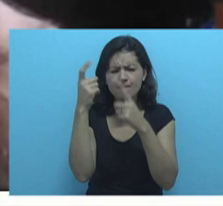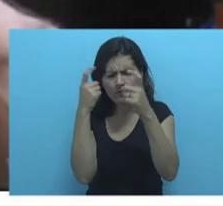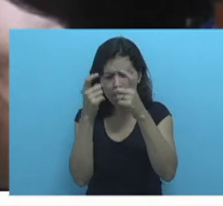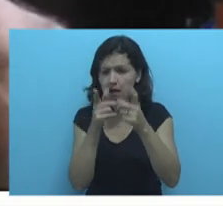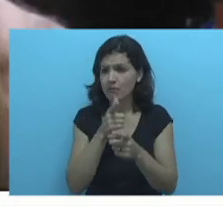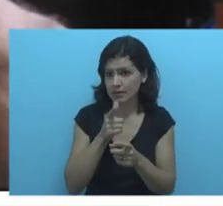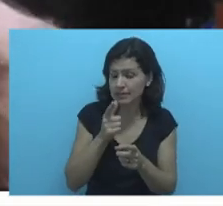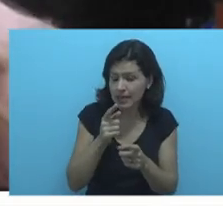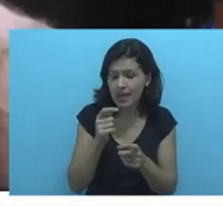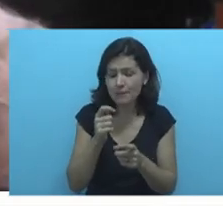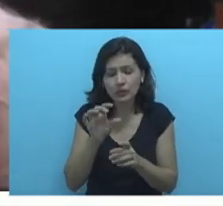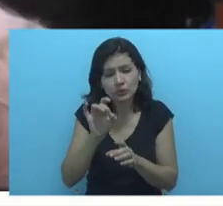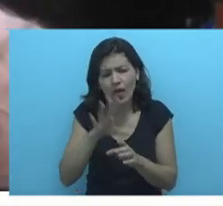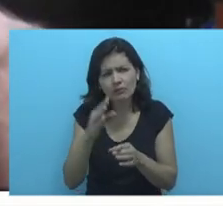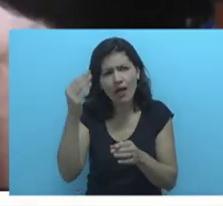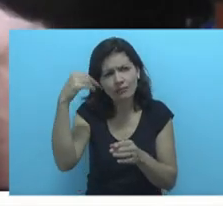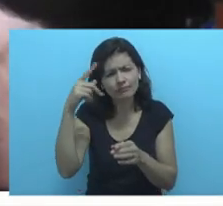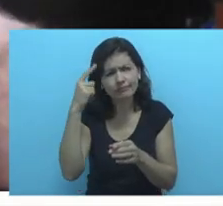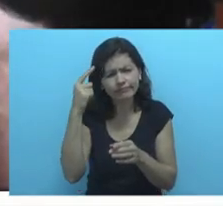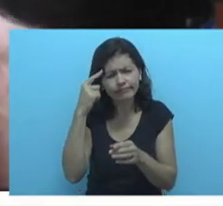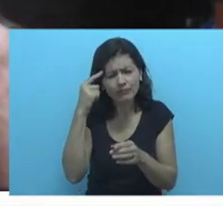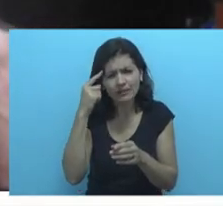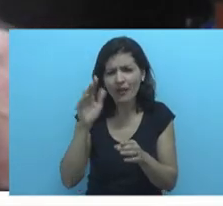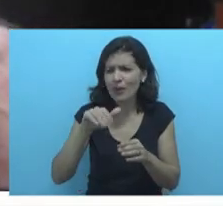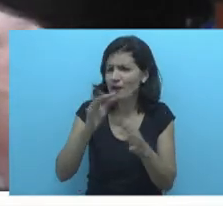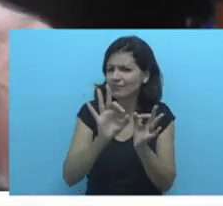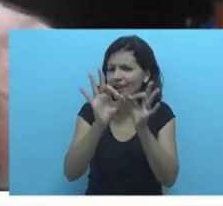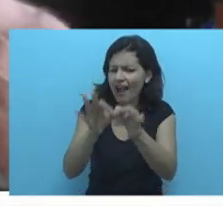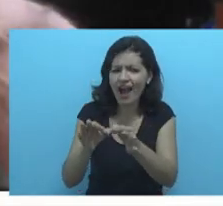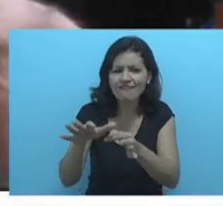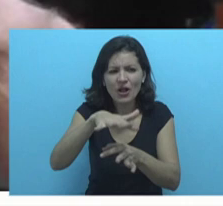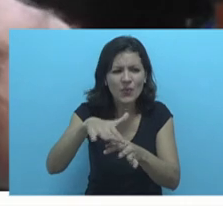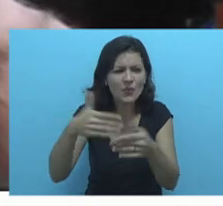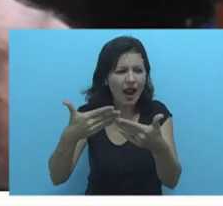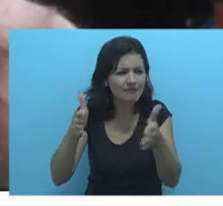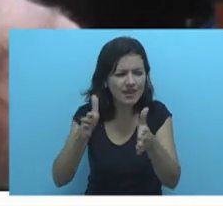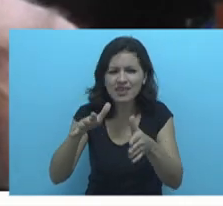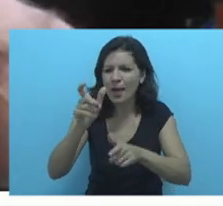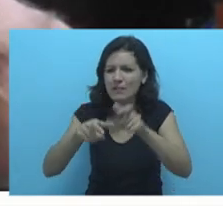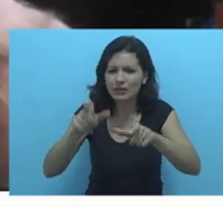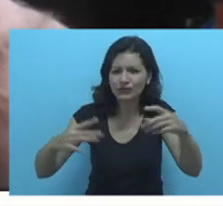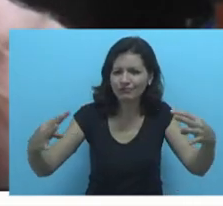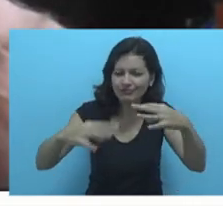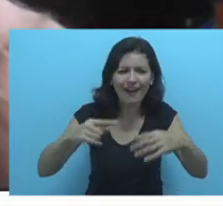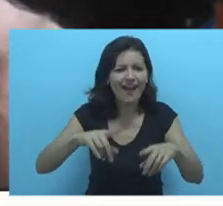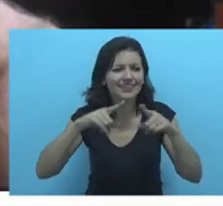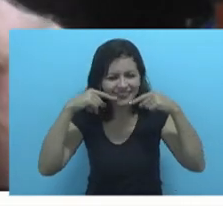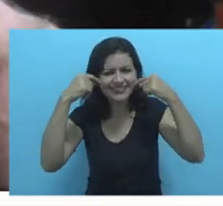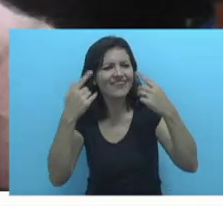que seguramente tenía que ver con su tarea de gobernador. Gracias a mi profesión de comunicadora pude